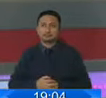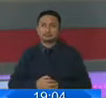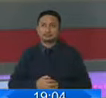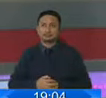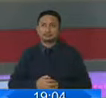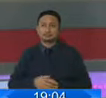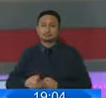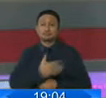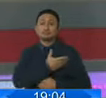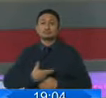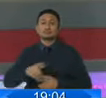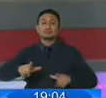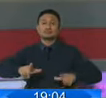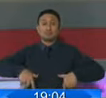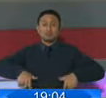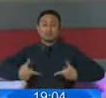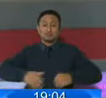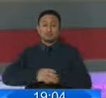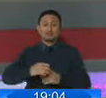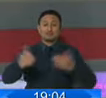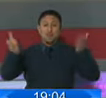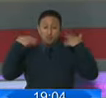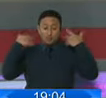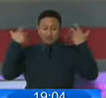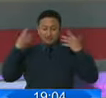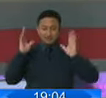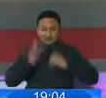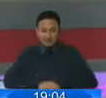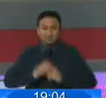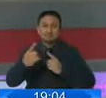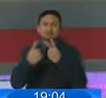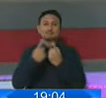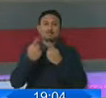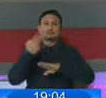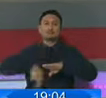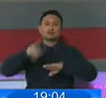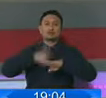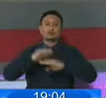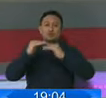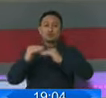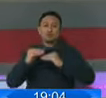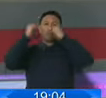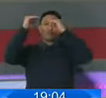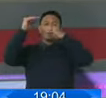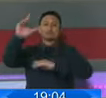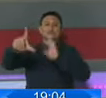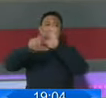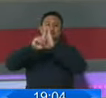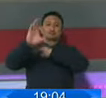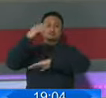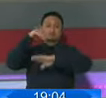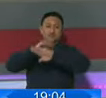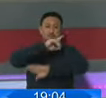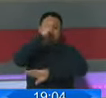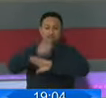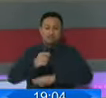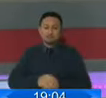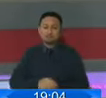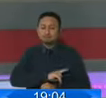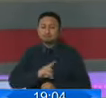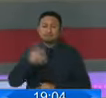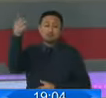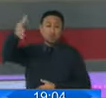El presidente Lenín Moreno realizó en Guayaquil el lanzamiento del diálogo nacional, elevándolo a política de Estado mediante decreto. En su discurso